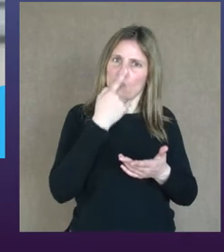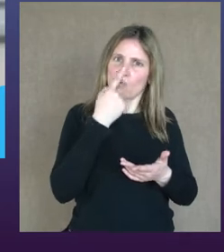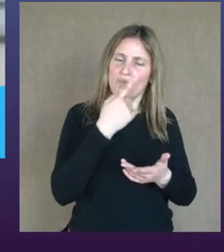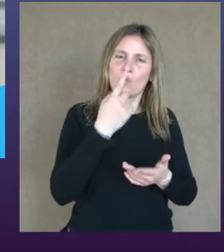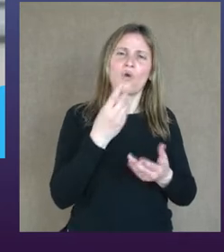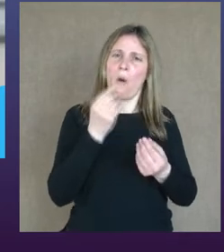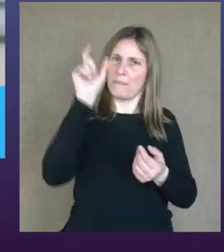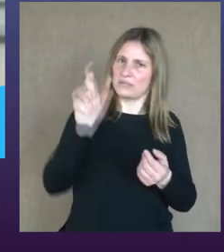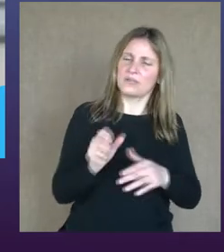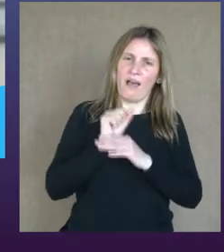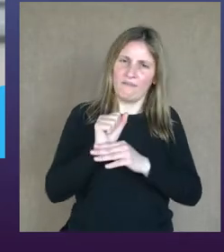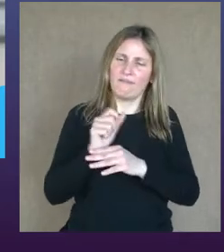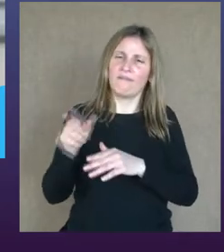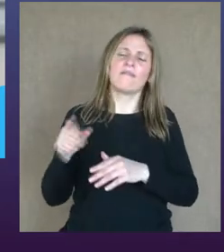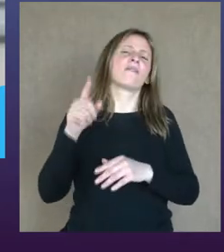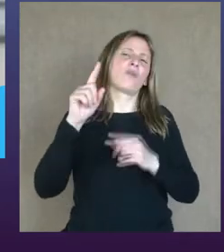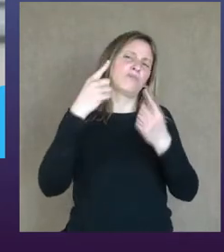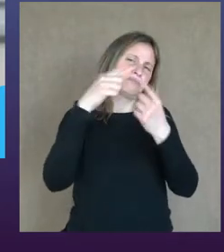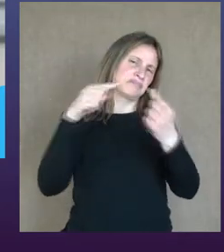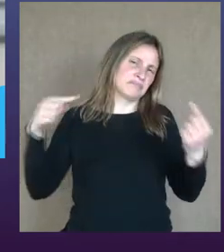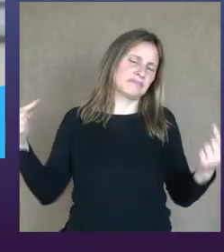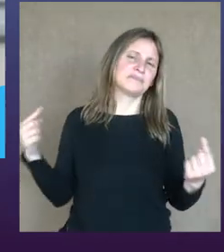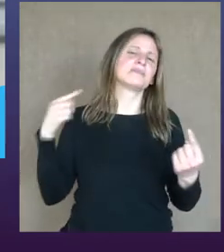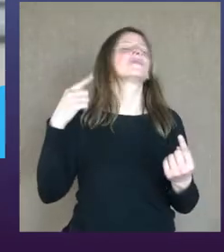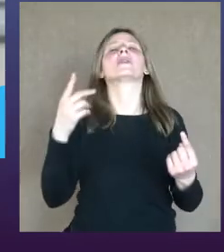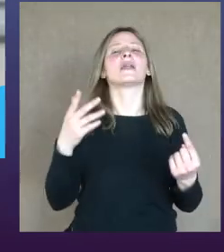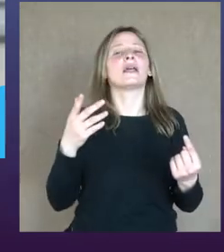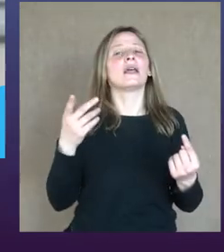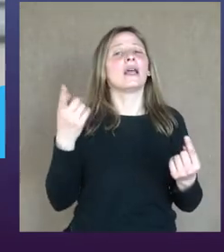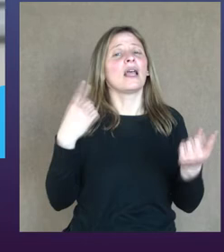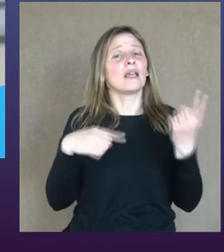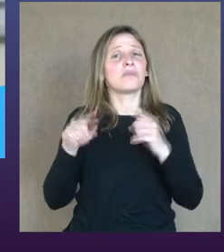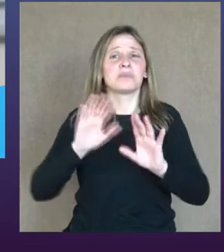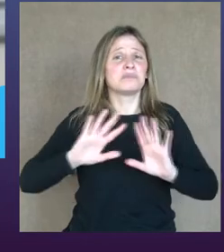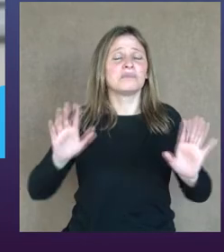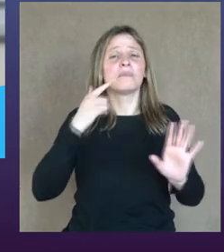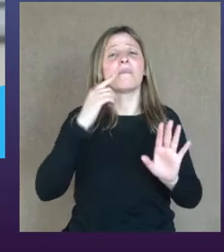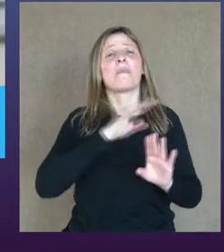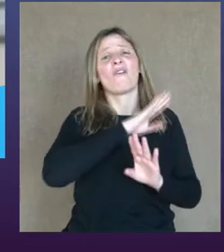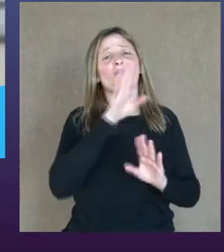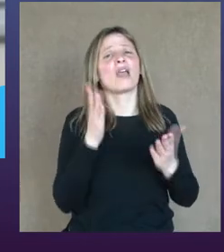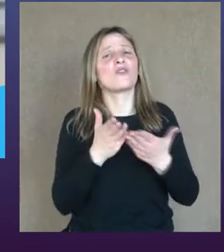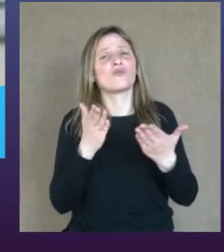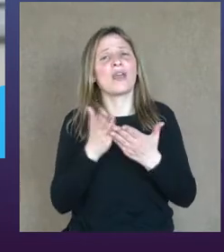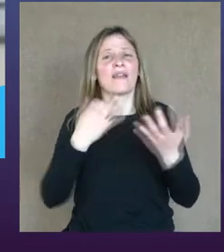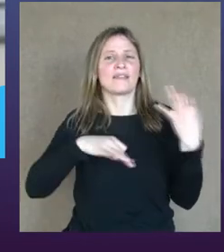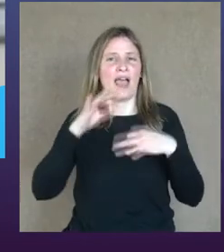Adonailo, estudié también con Natalia Simariov, una querida maestra de acá. Y bueno, me fui a estudiar al, al Teatro